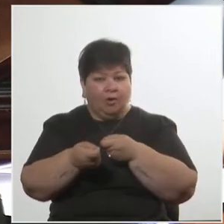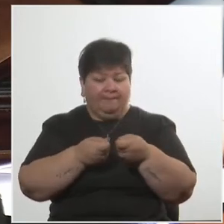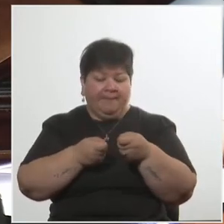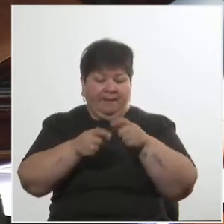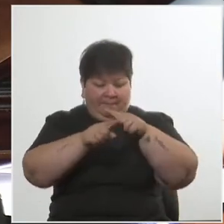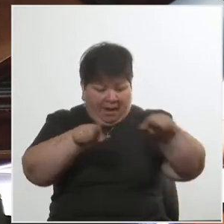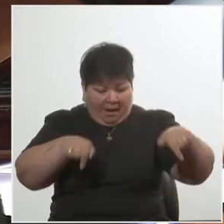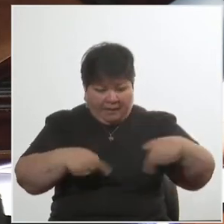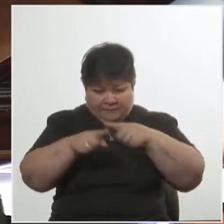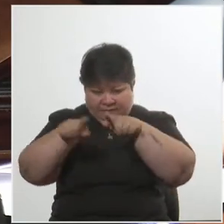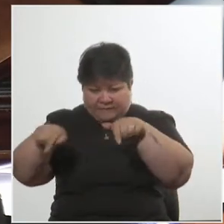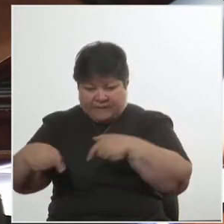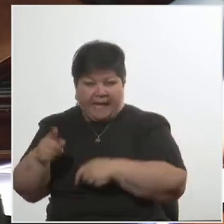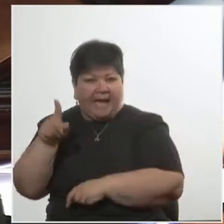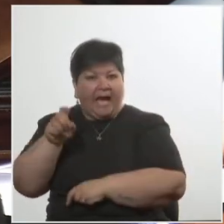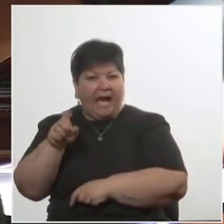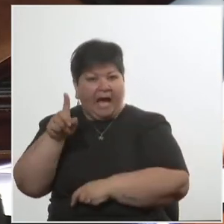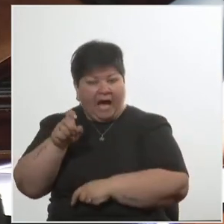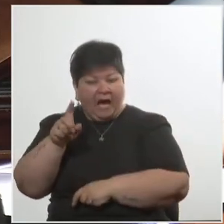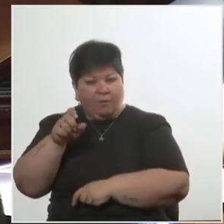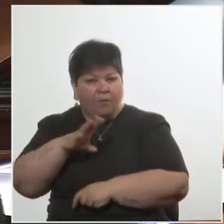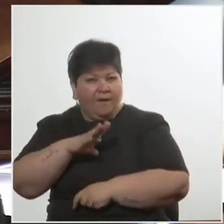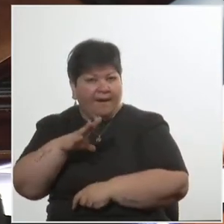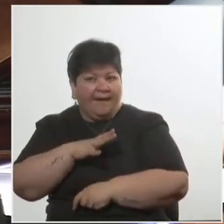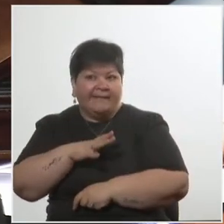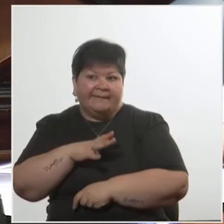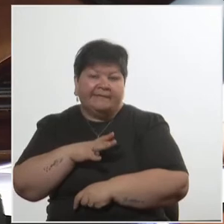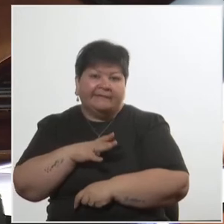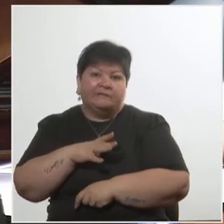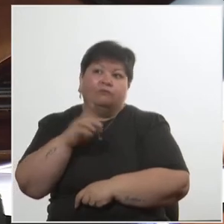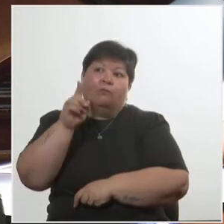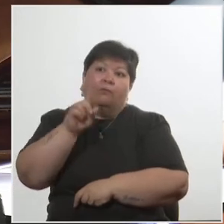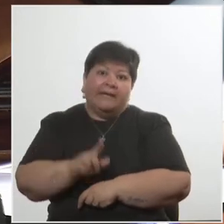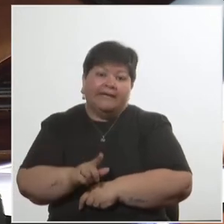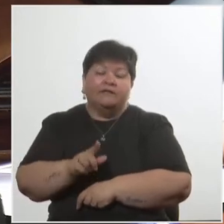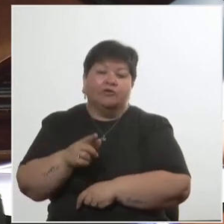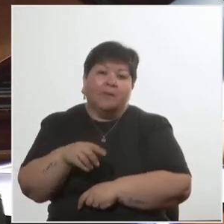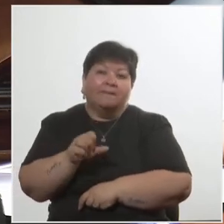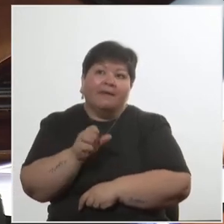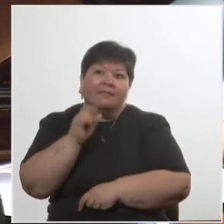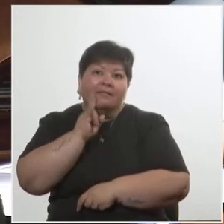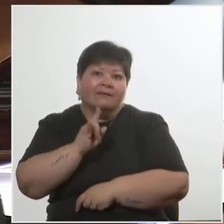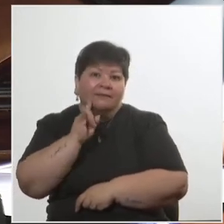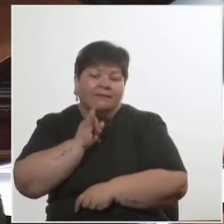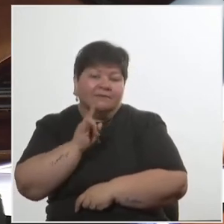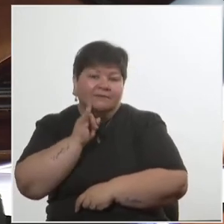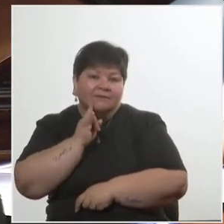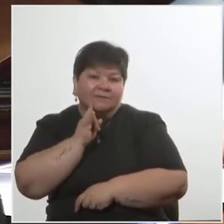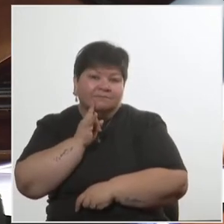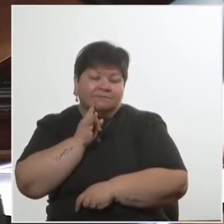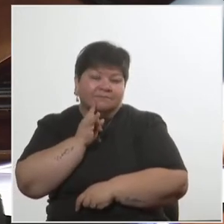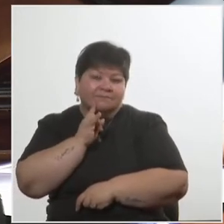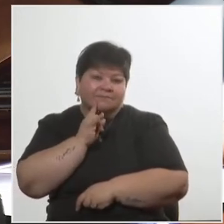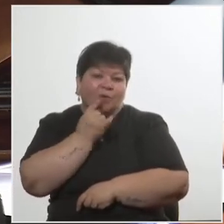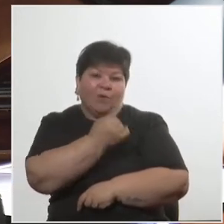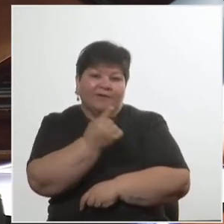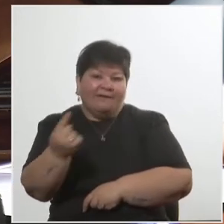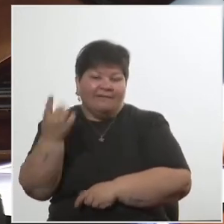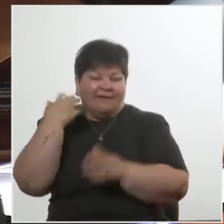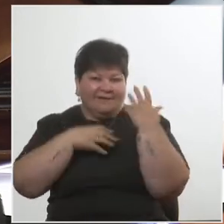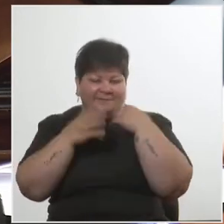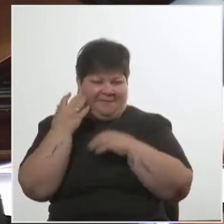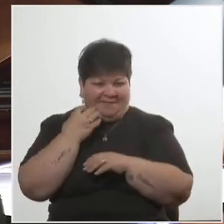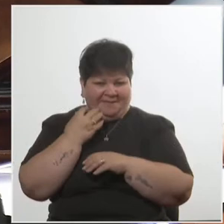el agua para la parcela señora presidenta le da un litro más de leche por por día y por vaca pequeñas transformaciones